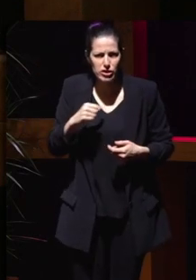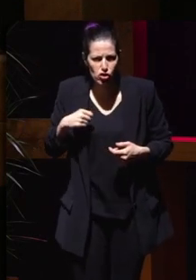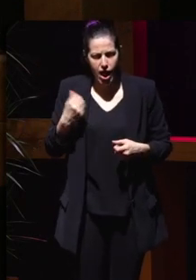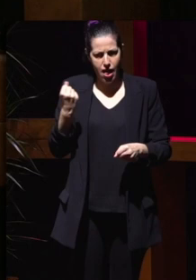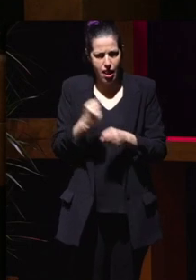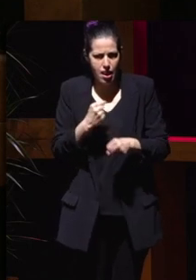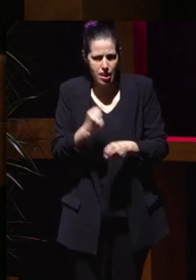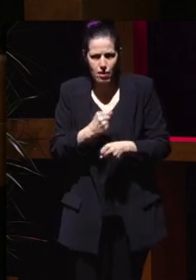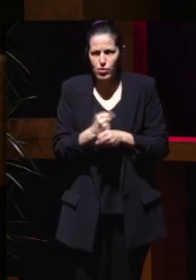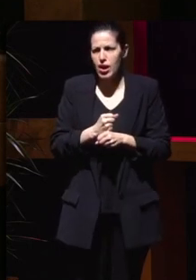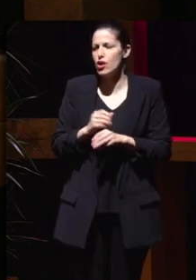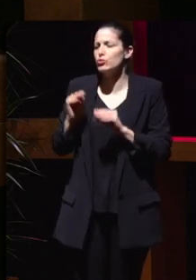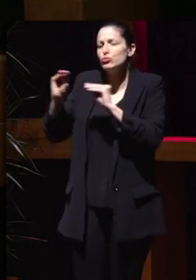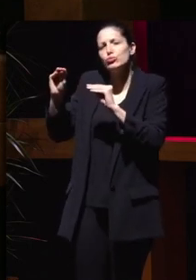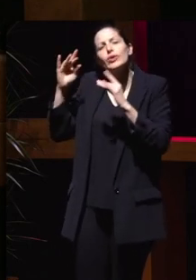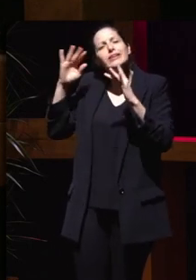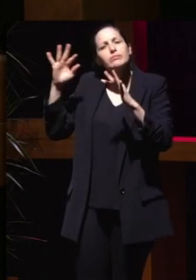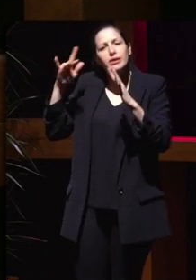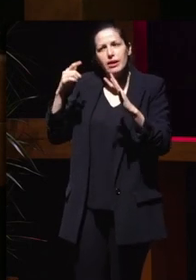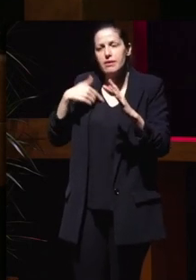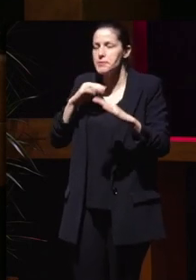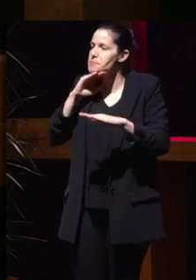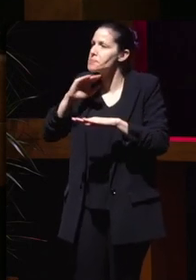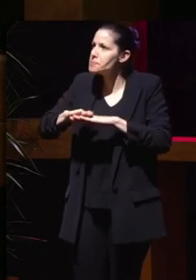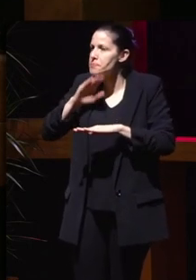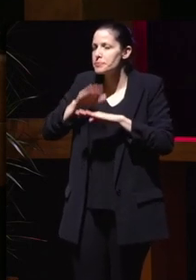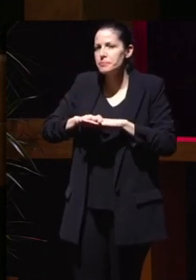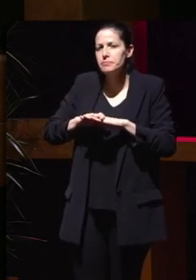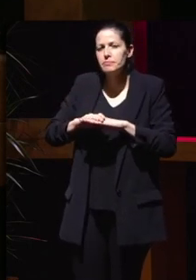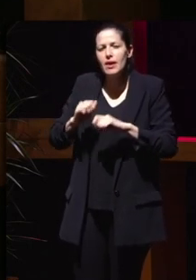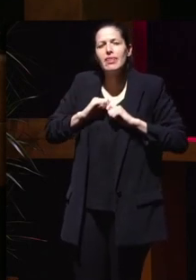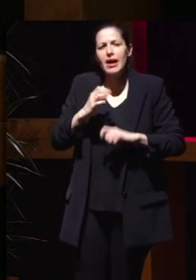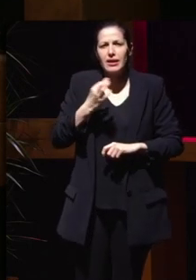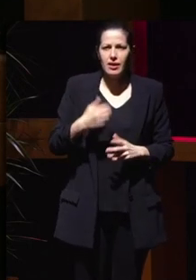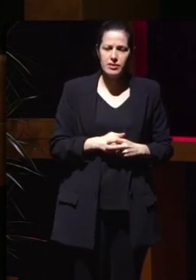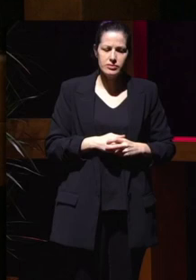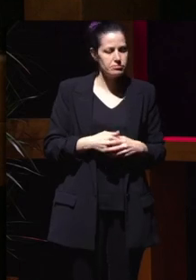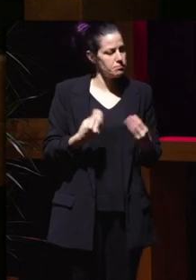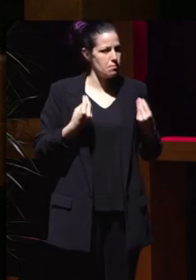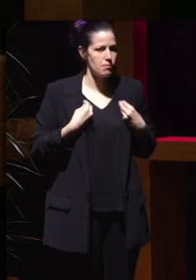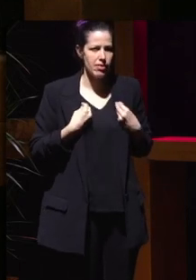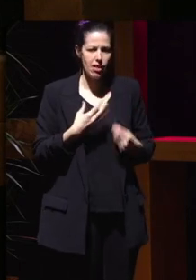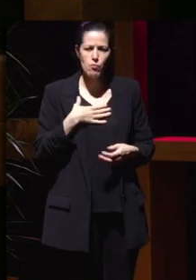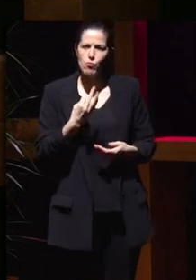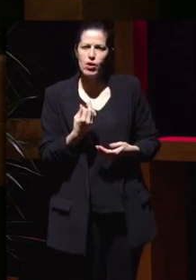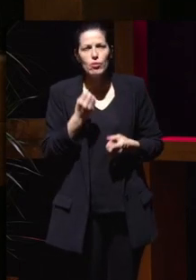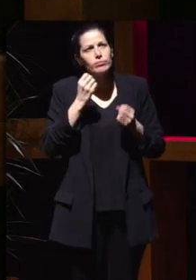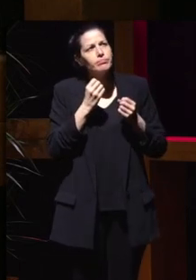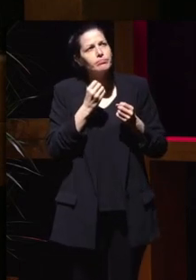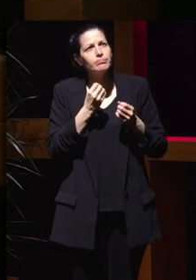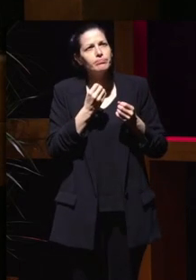cumplir expectativas allí asamín baleume a vida a mí valeme poder levantarme por las mañanas y